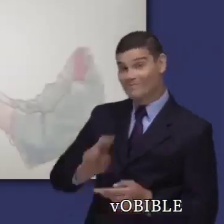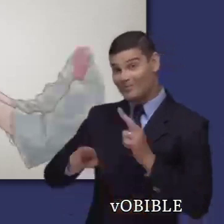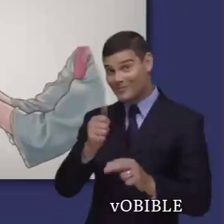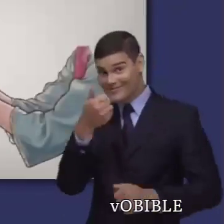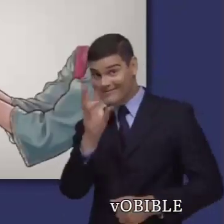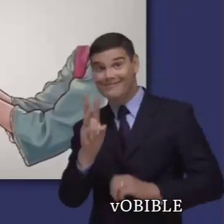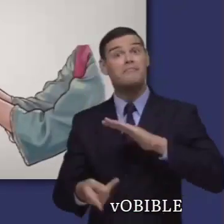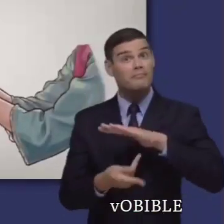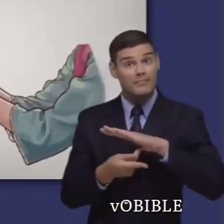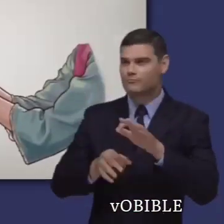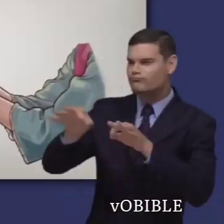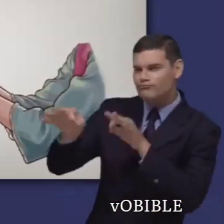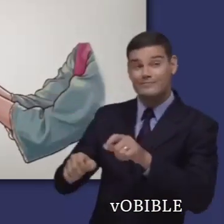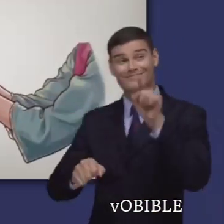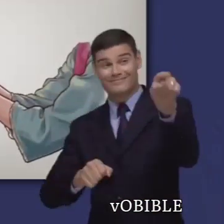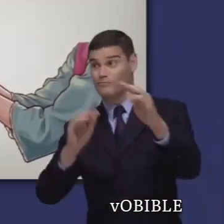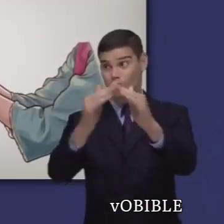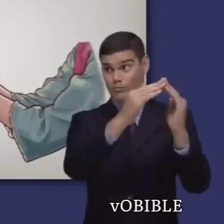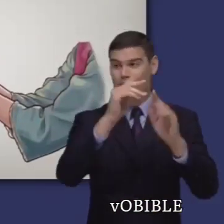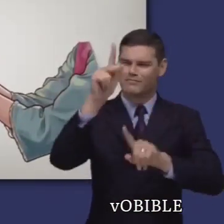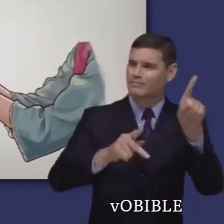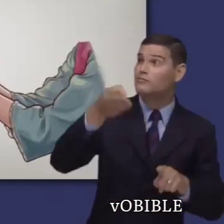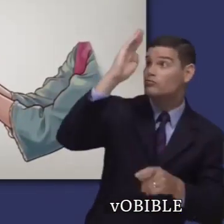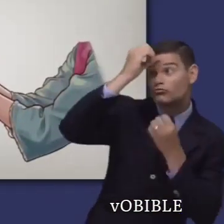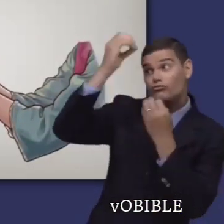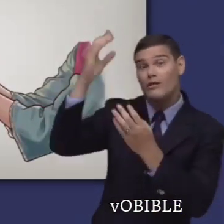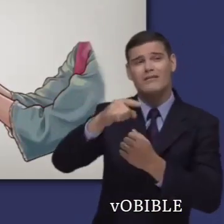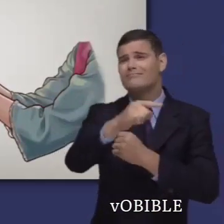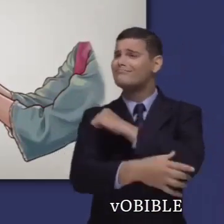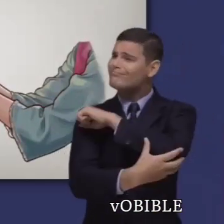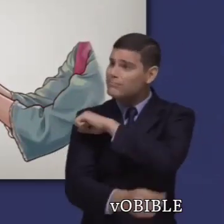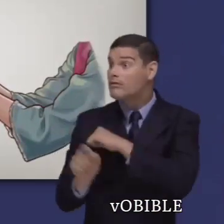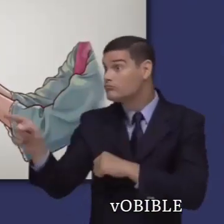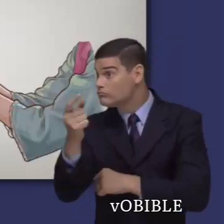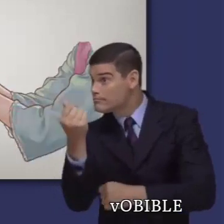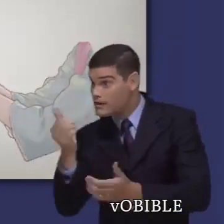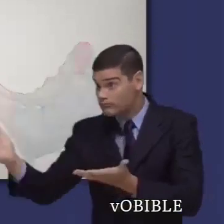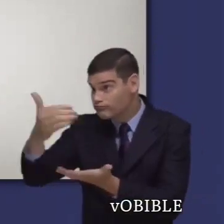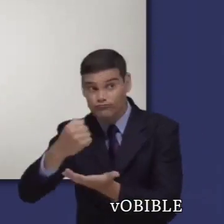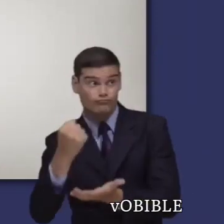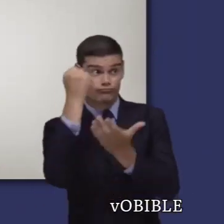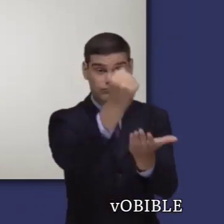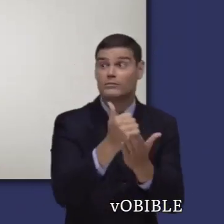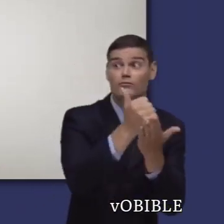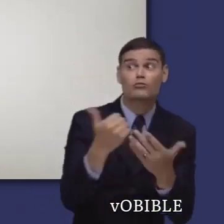16, Pablo da instrucciones sobre la colecta para los cristianos necesitados de Jerusalén.